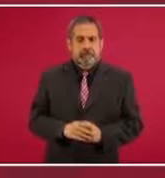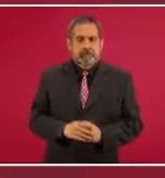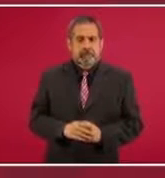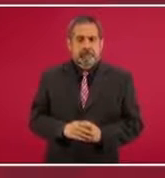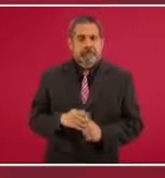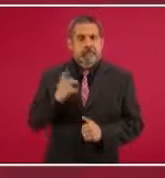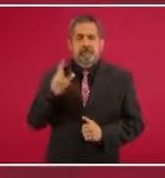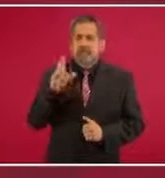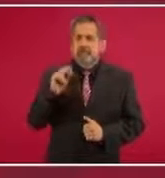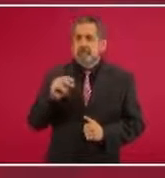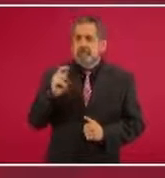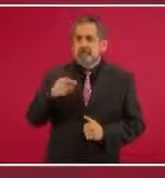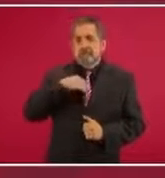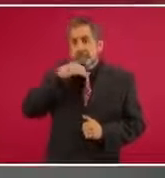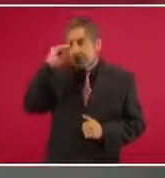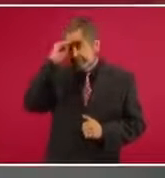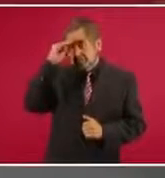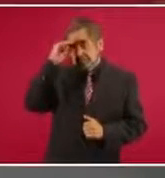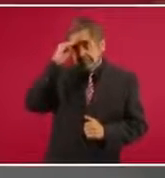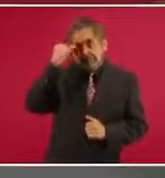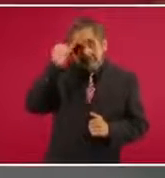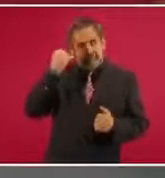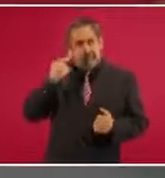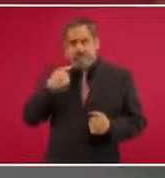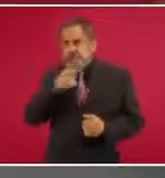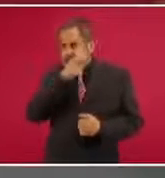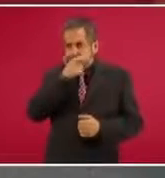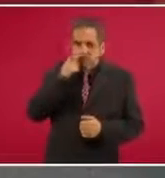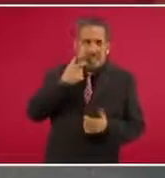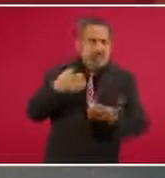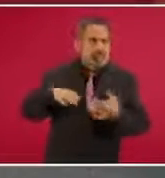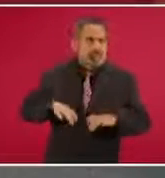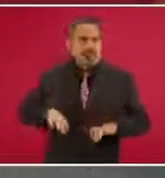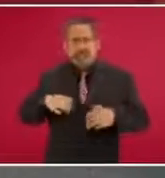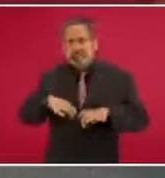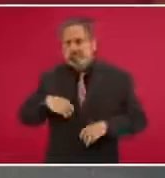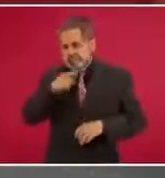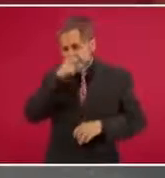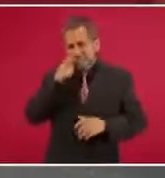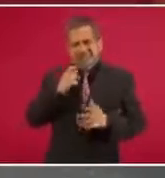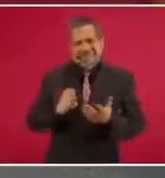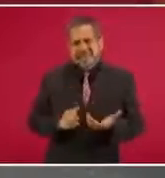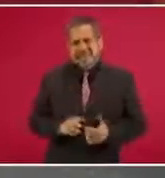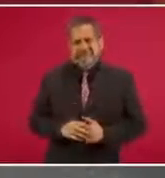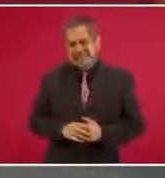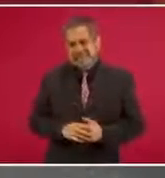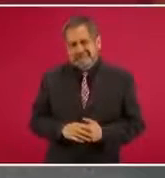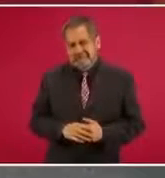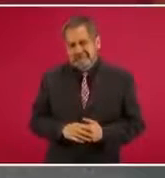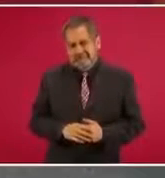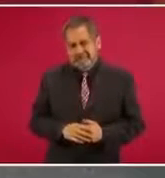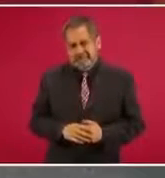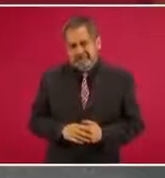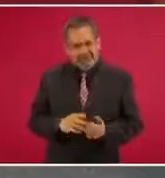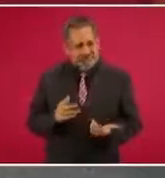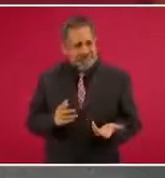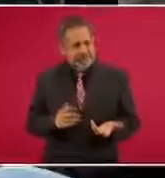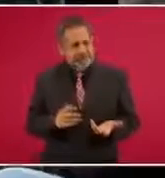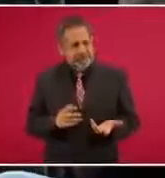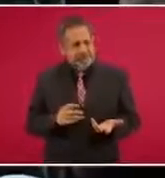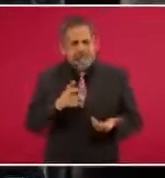personas que solo piensan en el lucro o no que no y